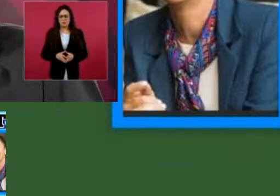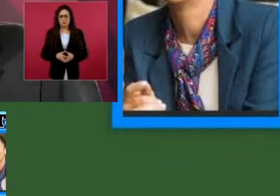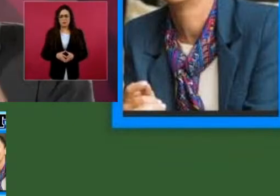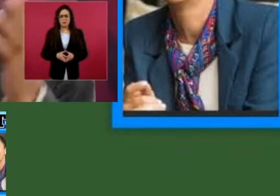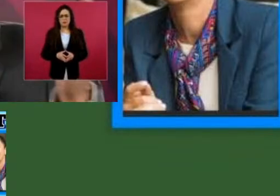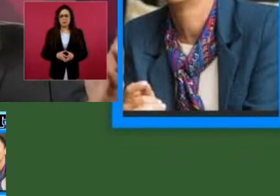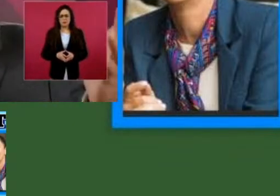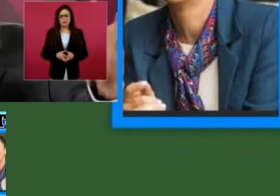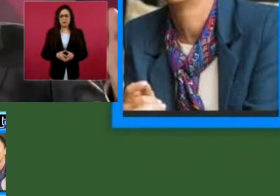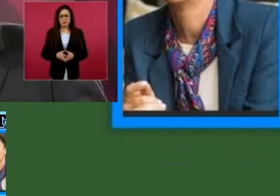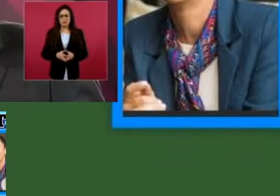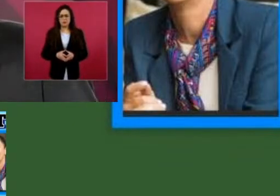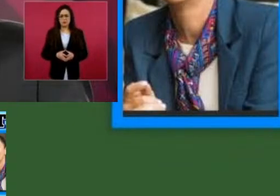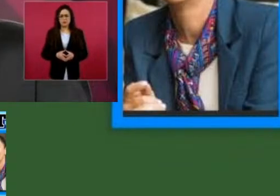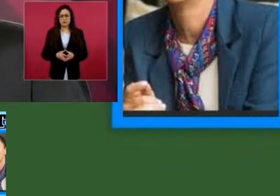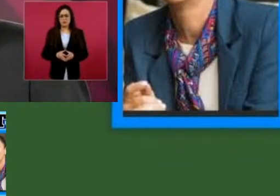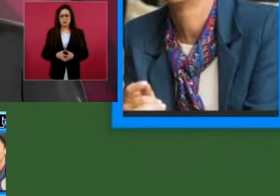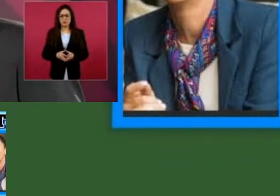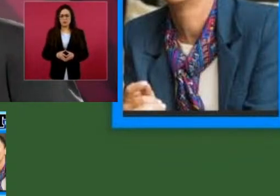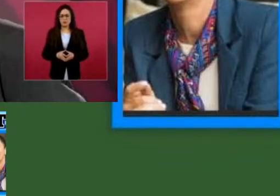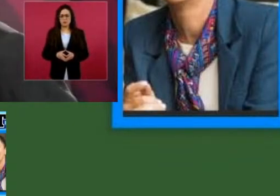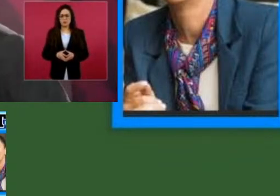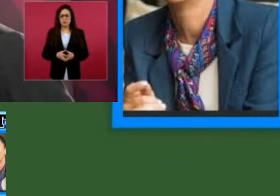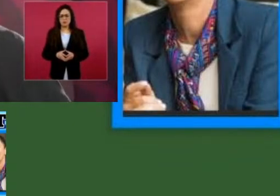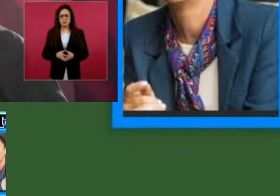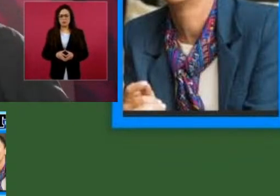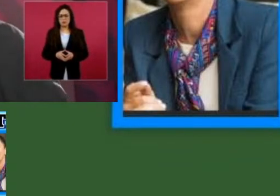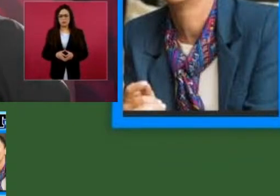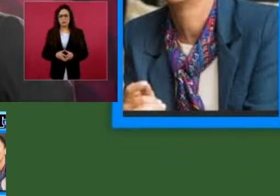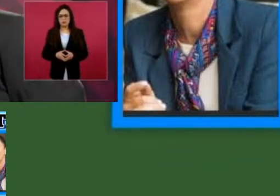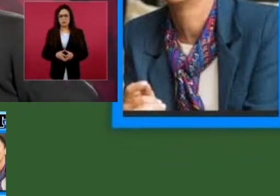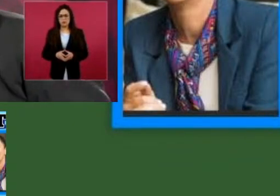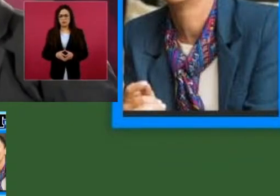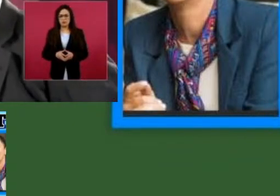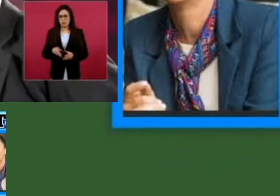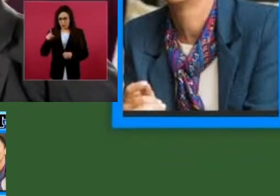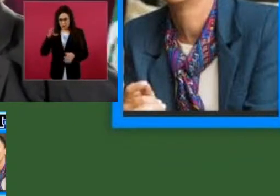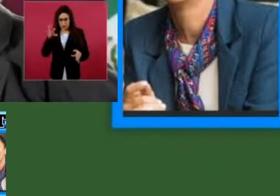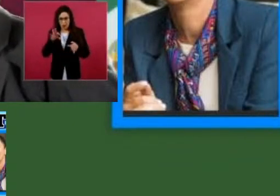Eso no tiene nada que ver con un auténtico Estado de Derecho.